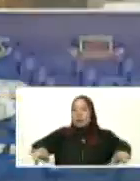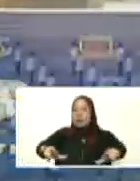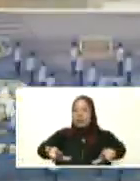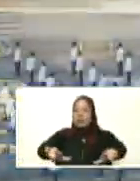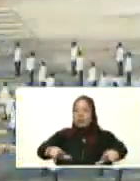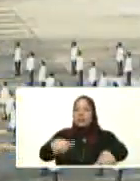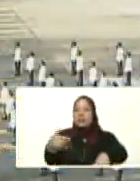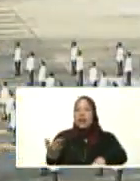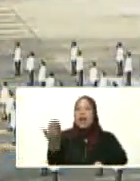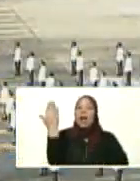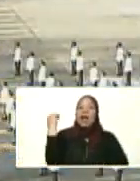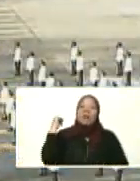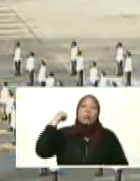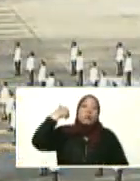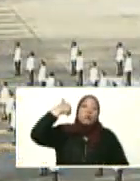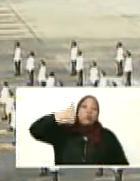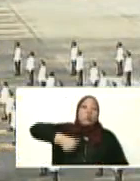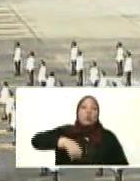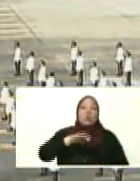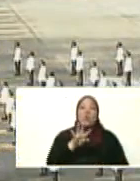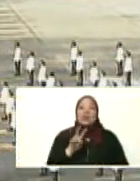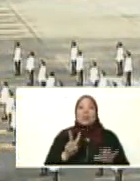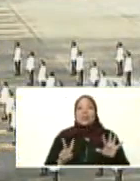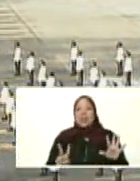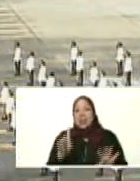hace 47 años,